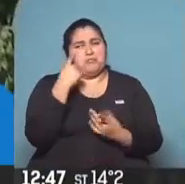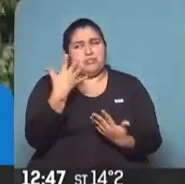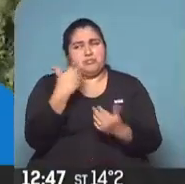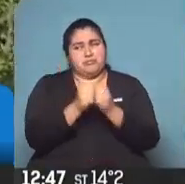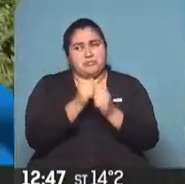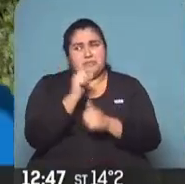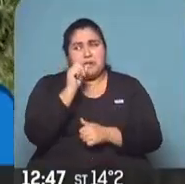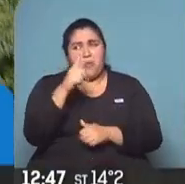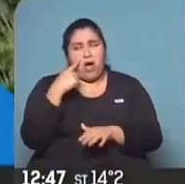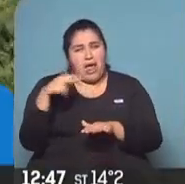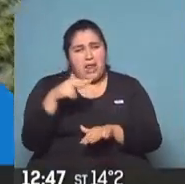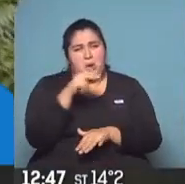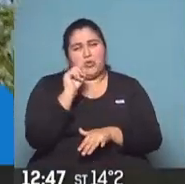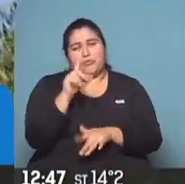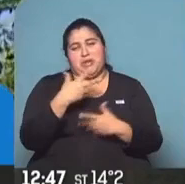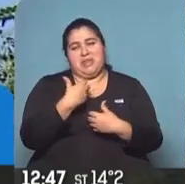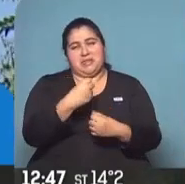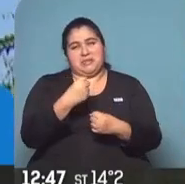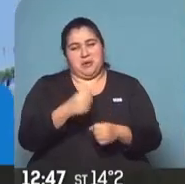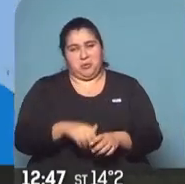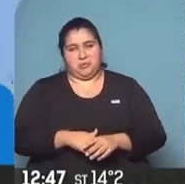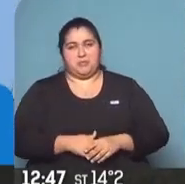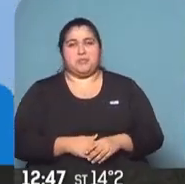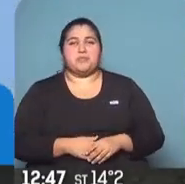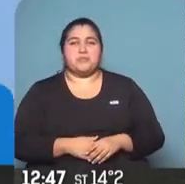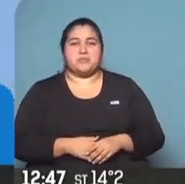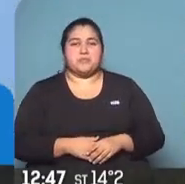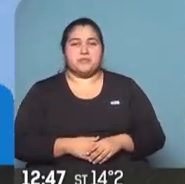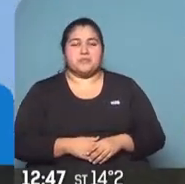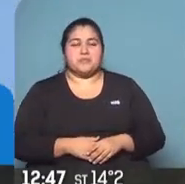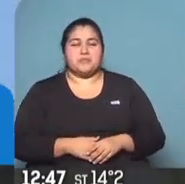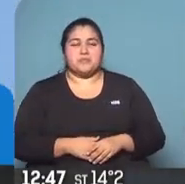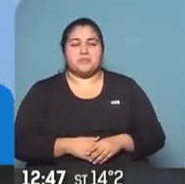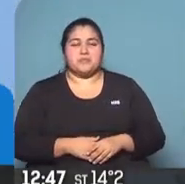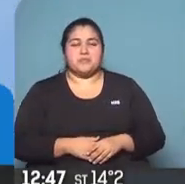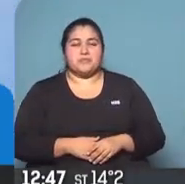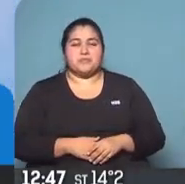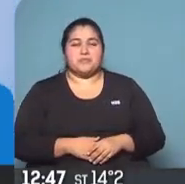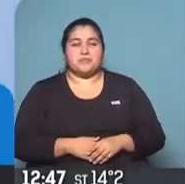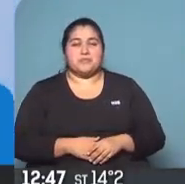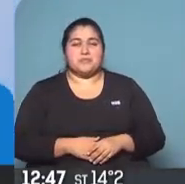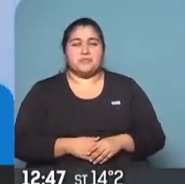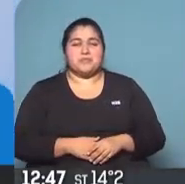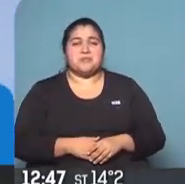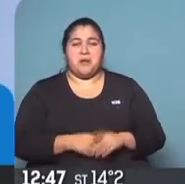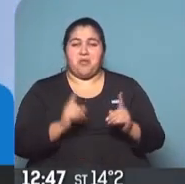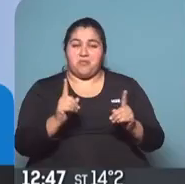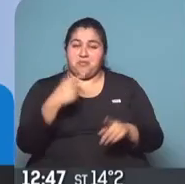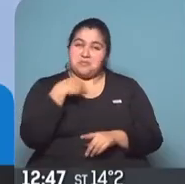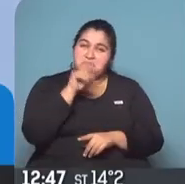el modelo sanitario señoras y señores mantenemos la mirada en